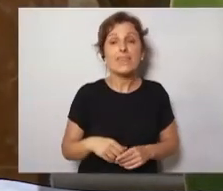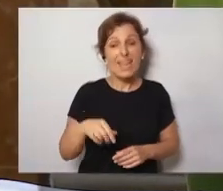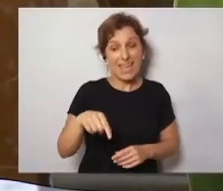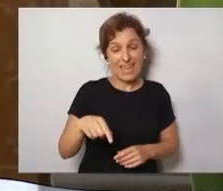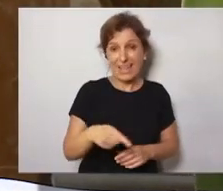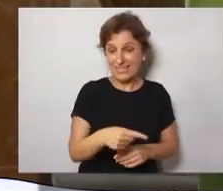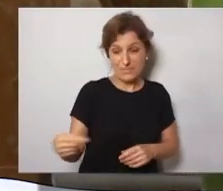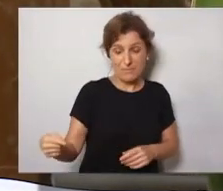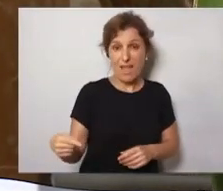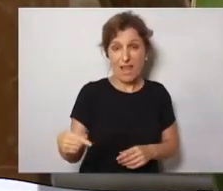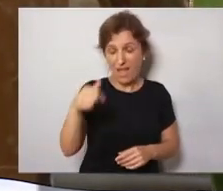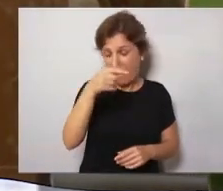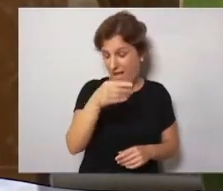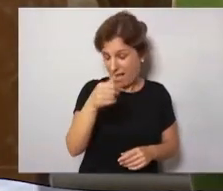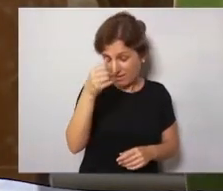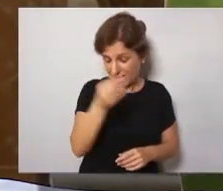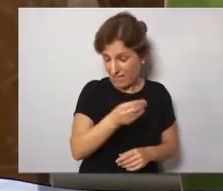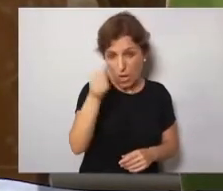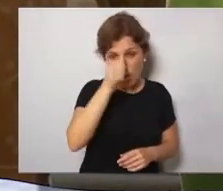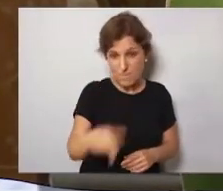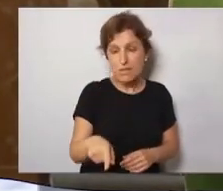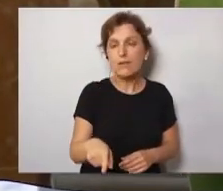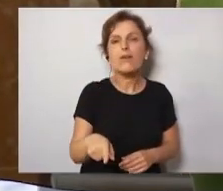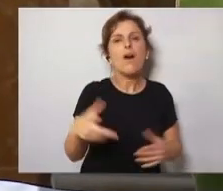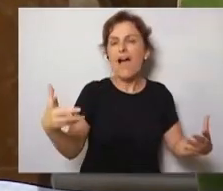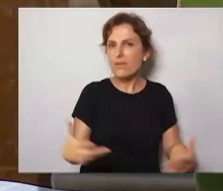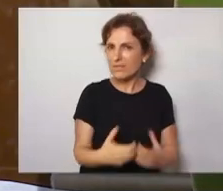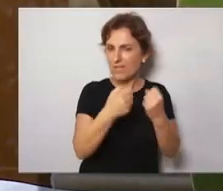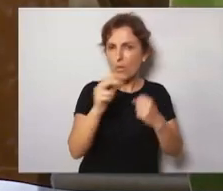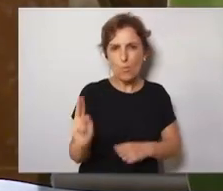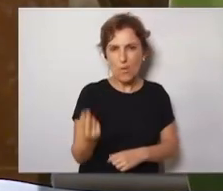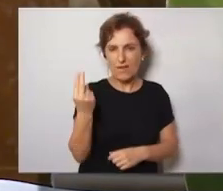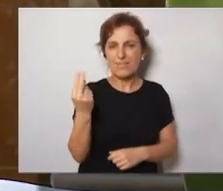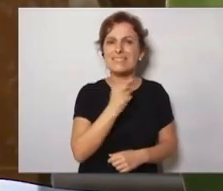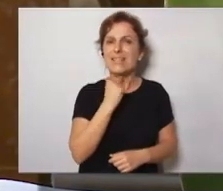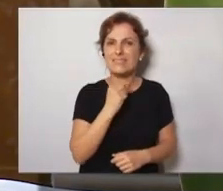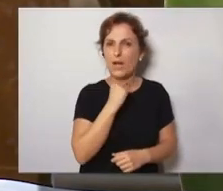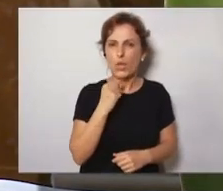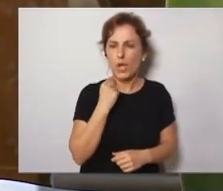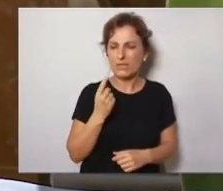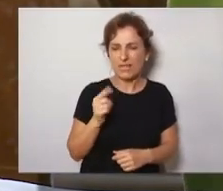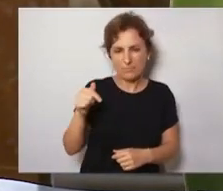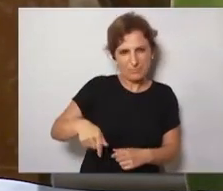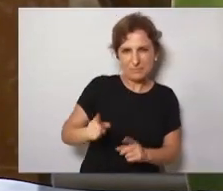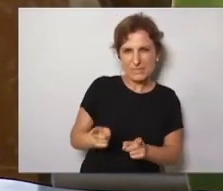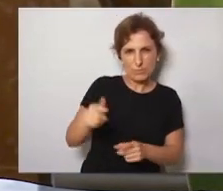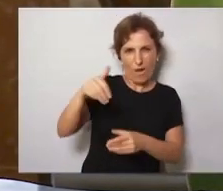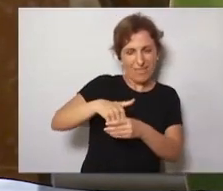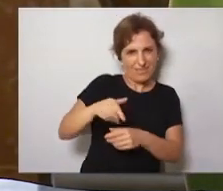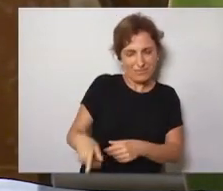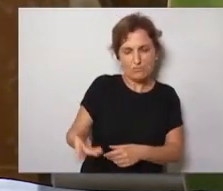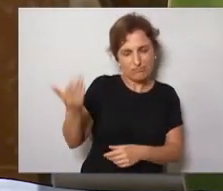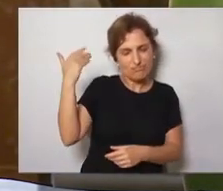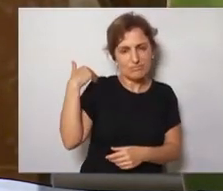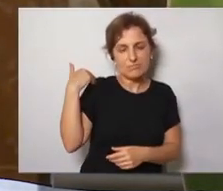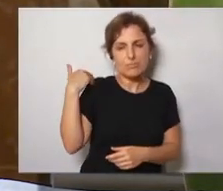del padre alberto balsa que estuvo tanto tiempo celebrando aquí te pedimos especialmente por él por todos los que han muerto en tu